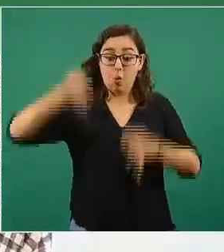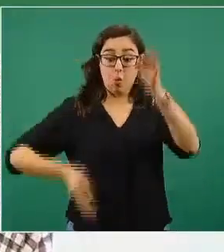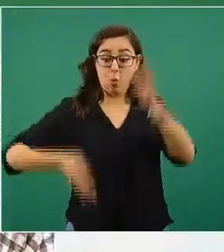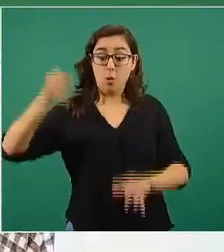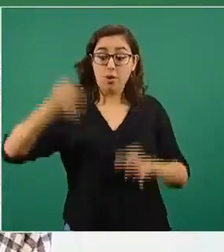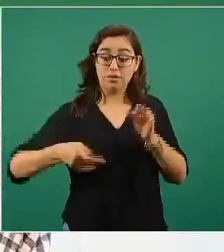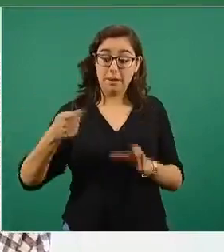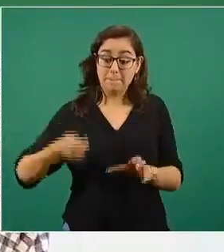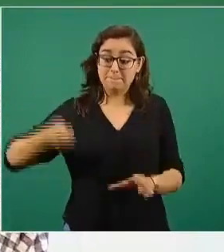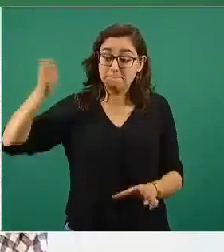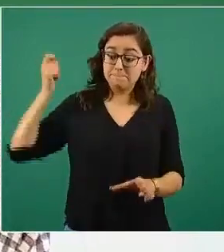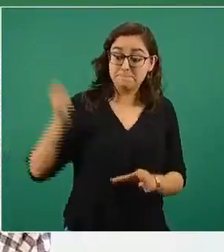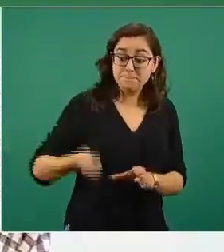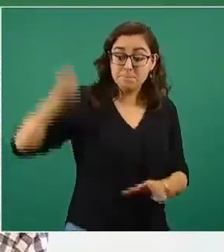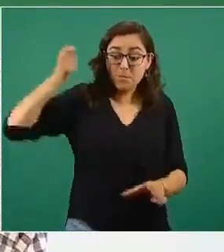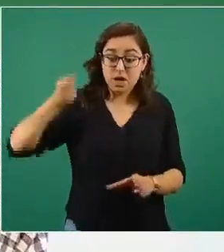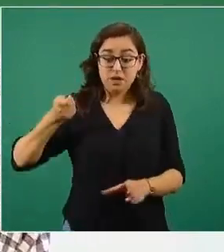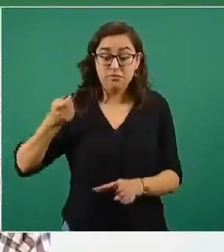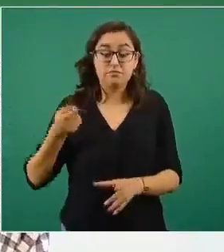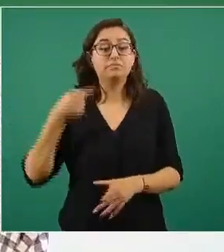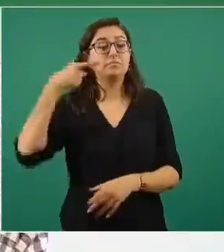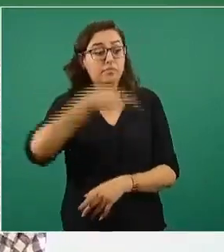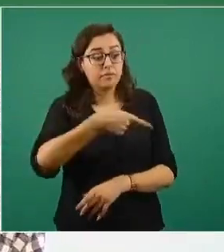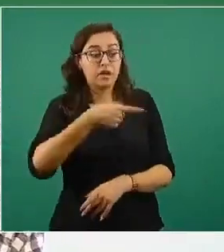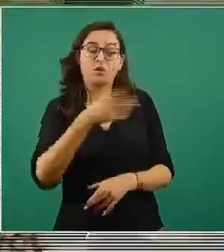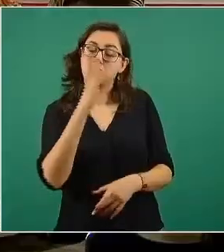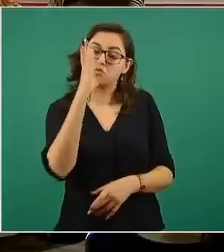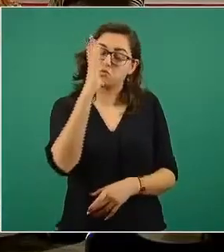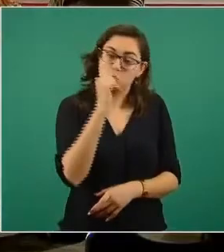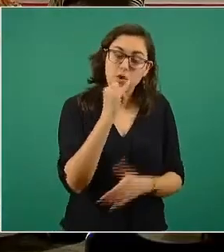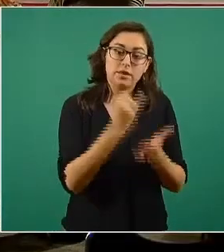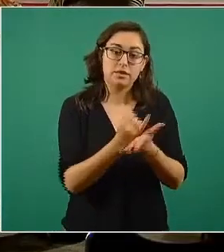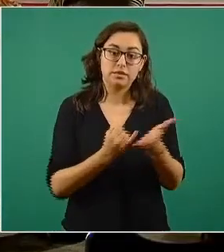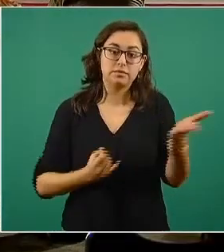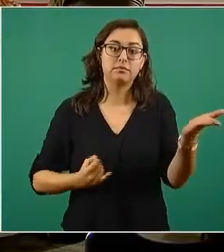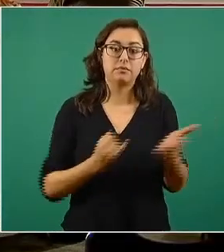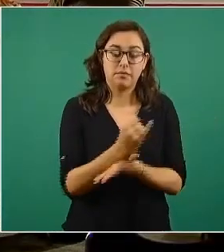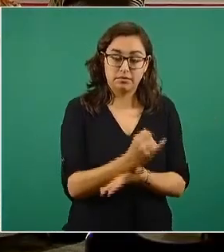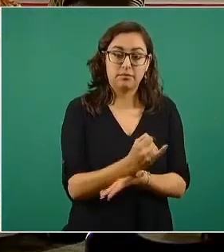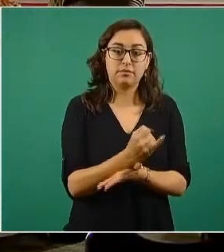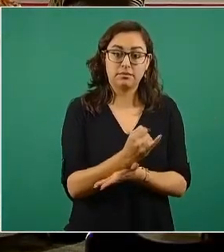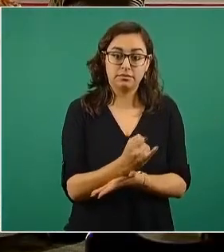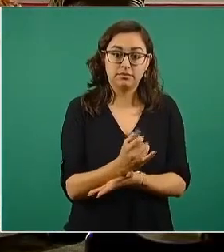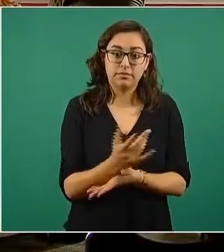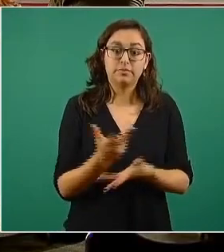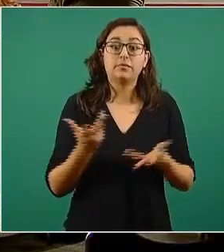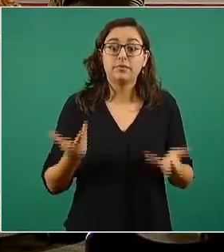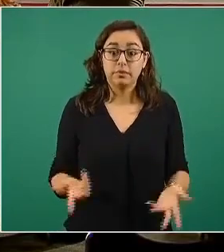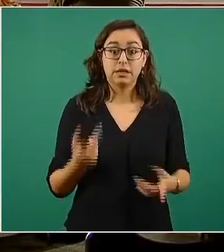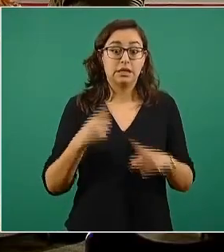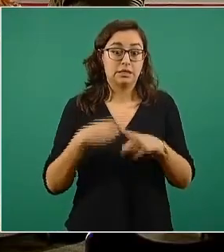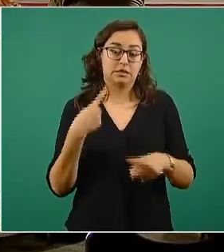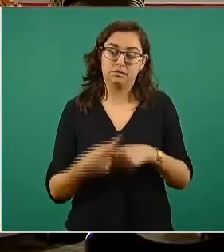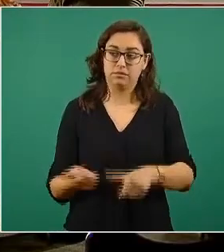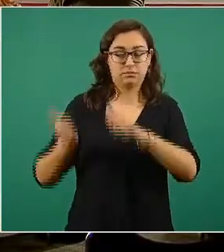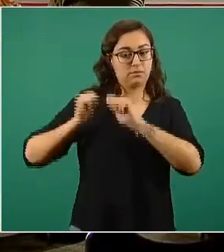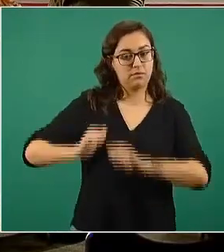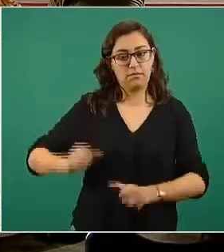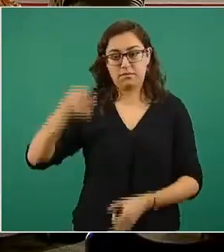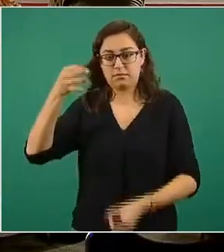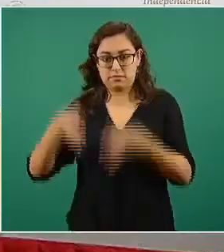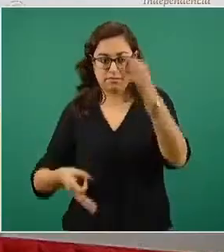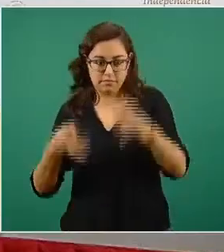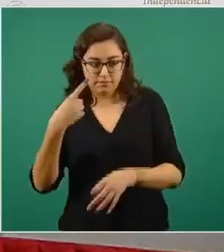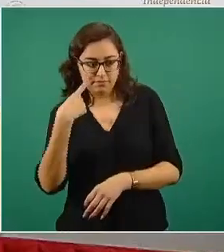que establecer un criterio judicial formal, es una disposición que le corresponde en su caso al Poder Judicial, si